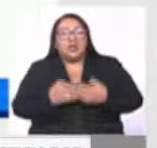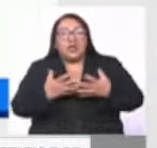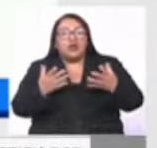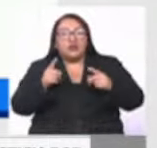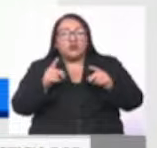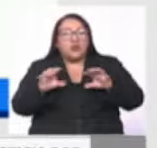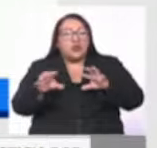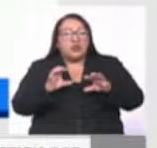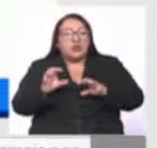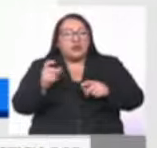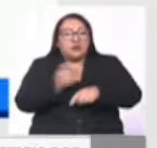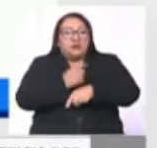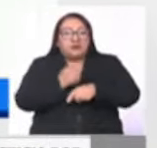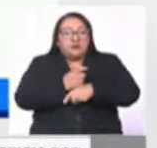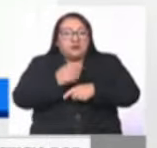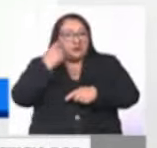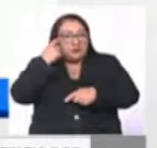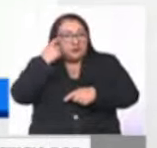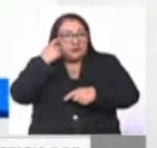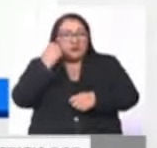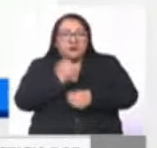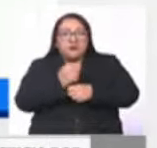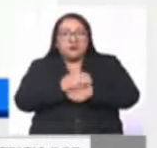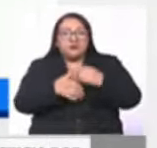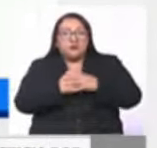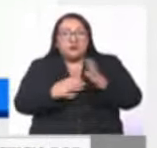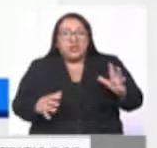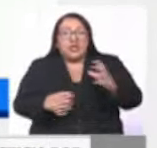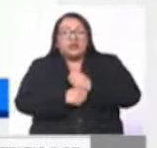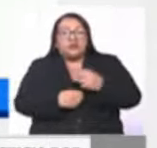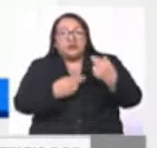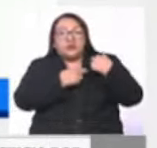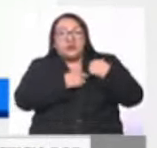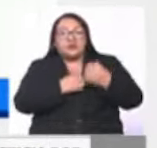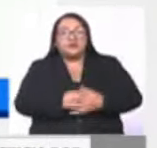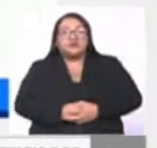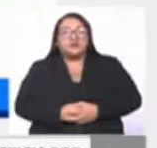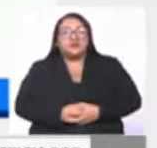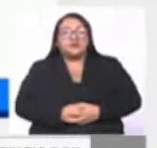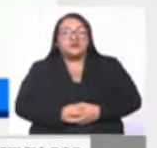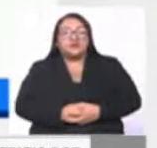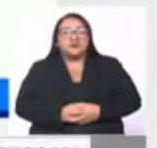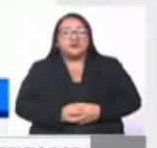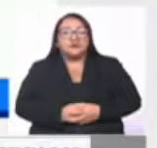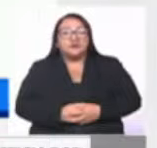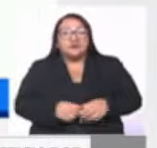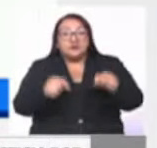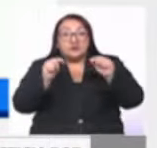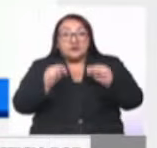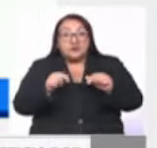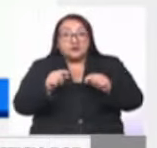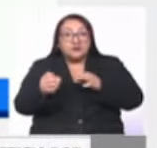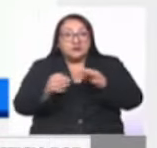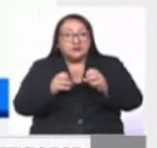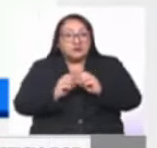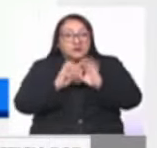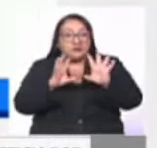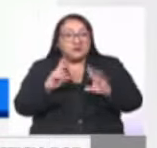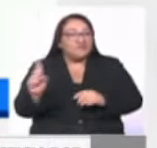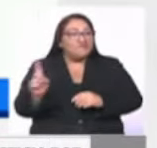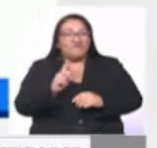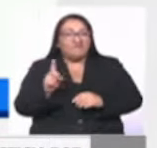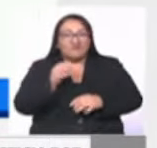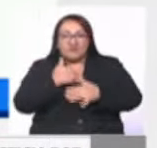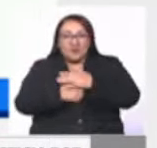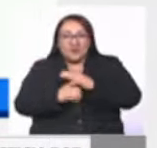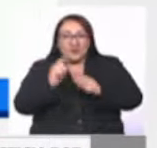inmediatos concretos a asumir el cargo señor acá le hago una precisión no dentro de